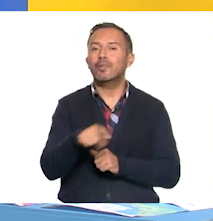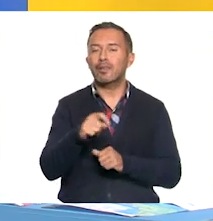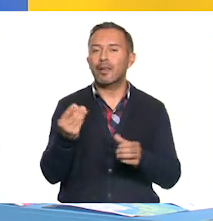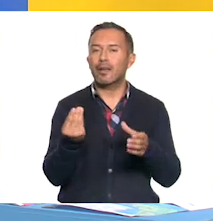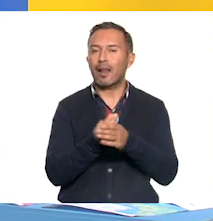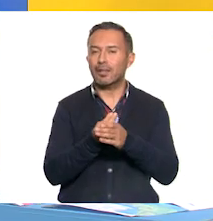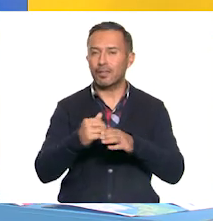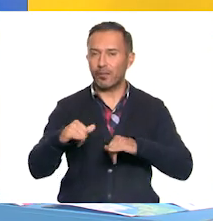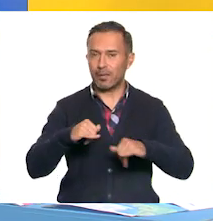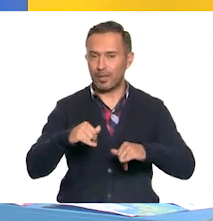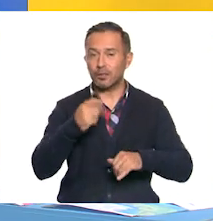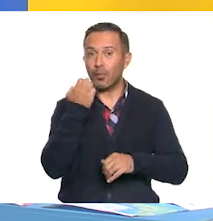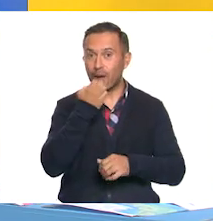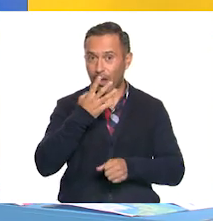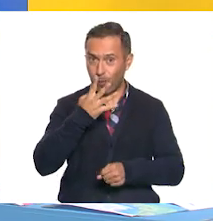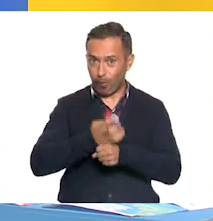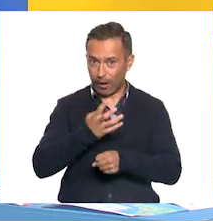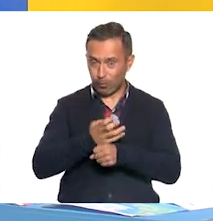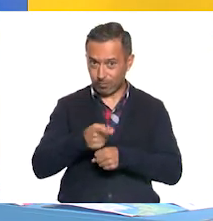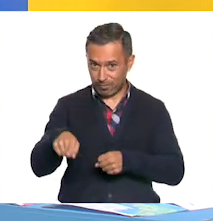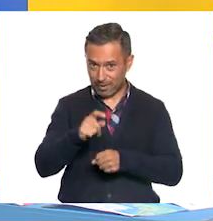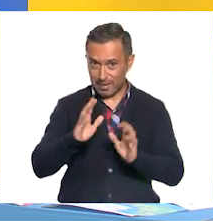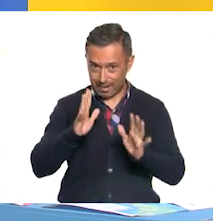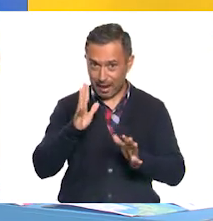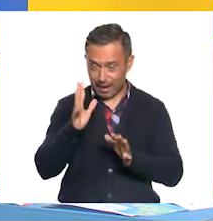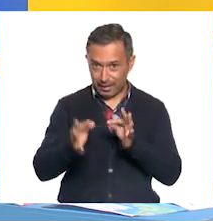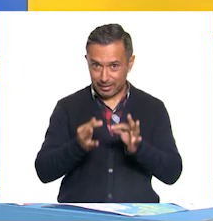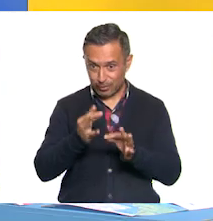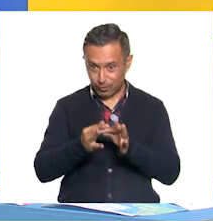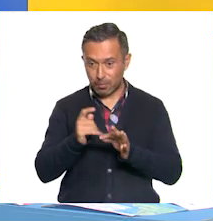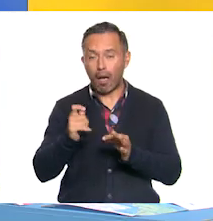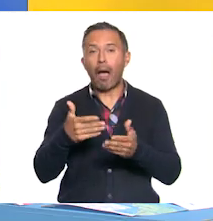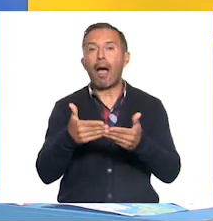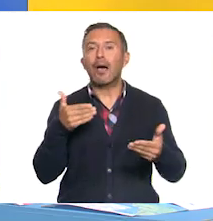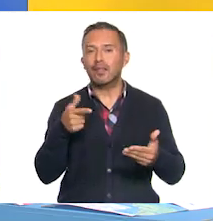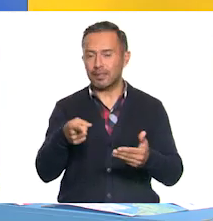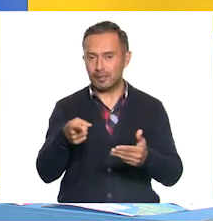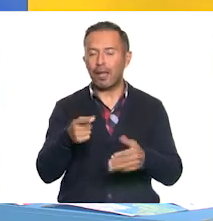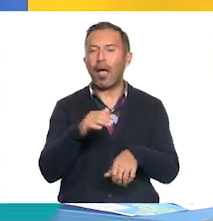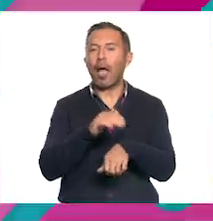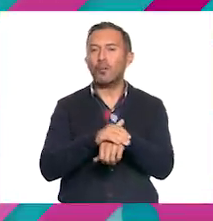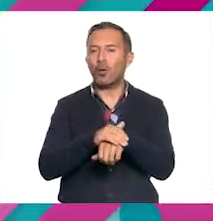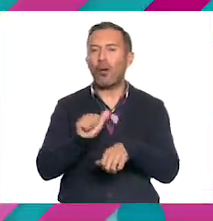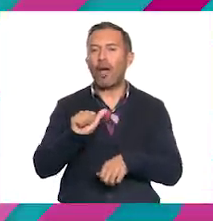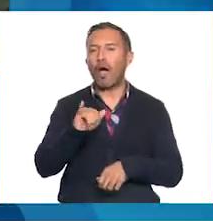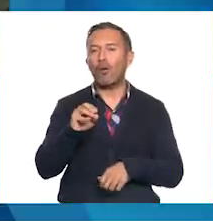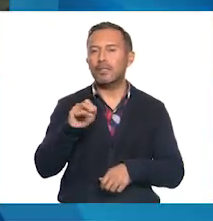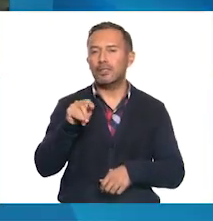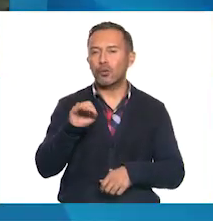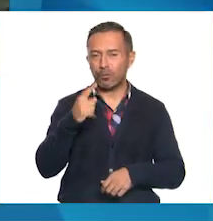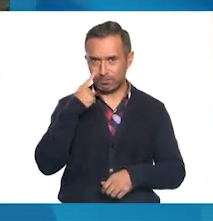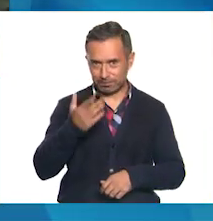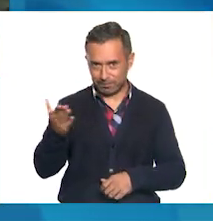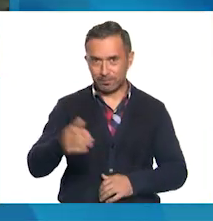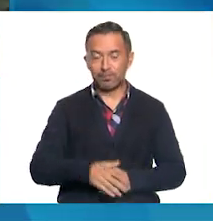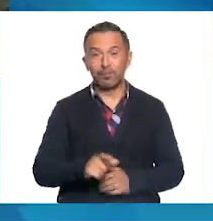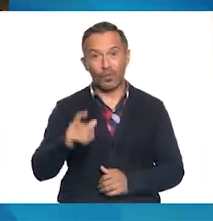geografía de cuarto grado. ¿Están listos? Uh-huh. Pero antes vamos con nuestro amigo Ajolisto. Uh-huh.